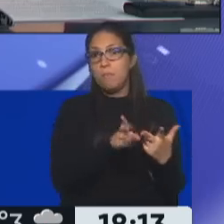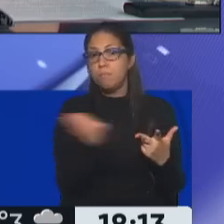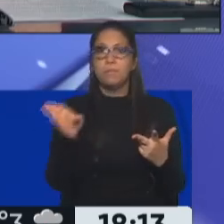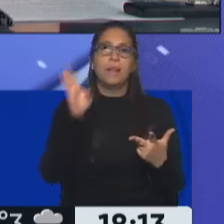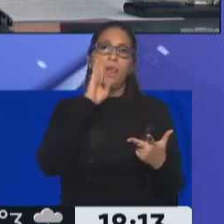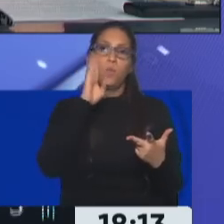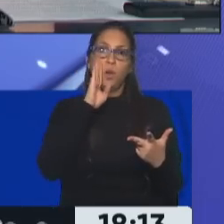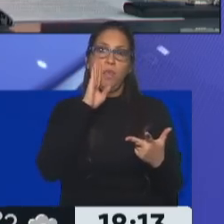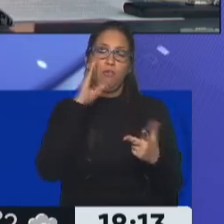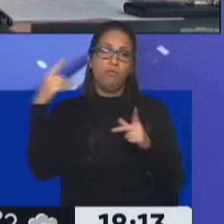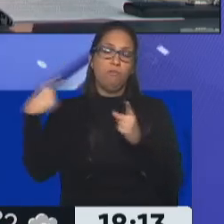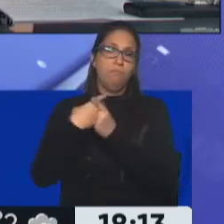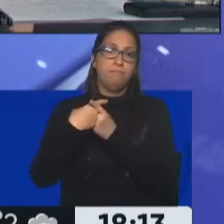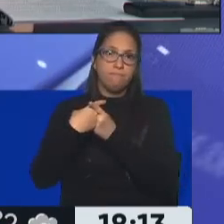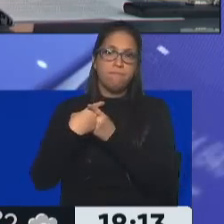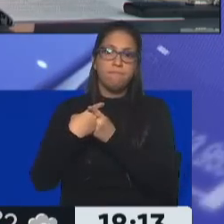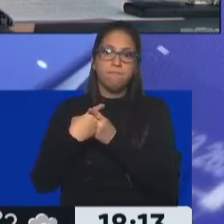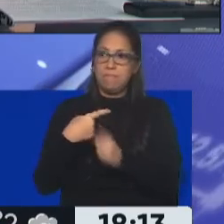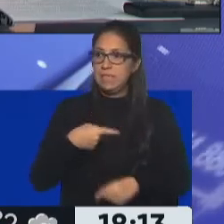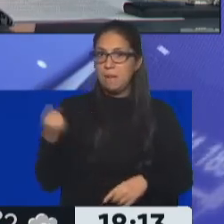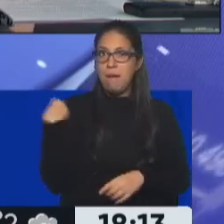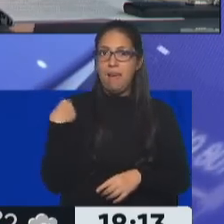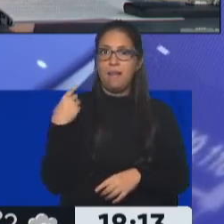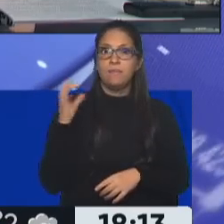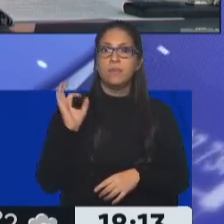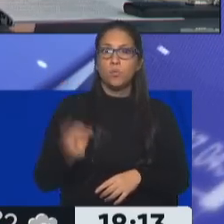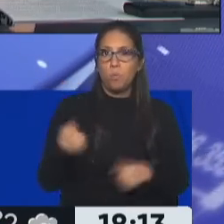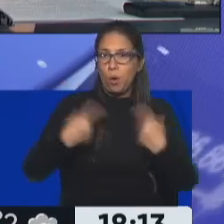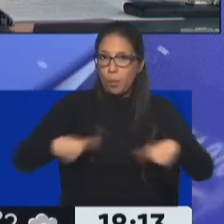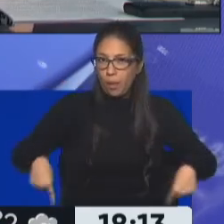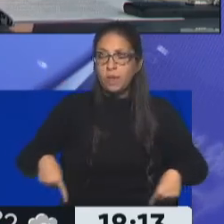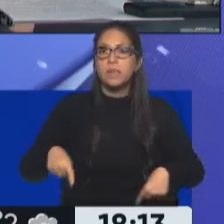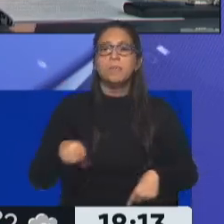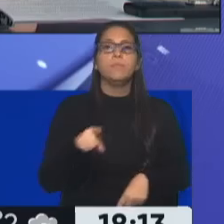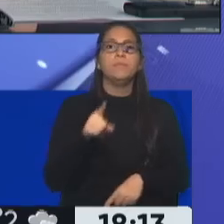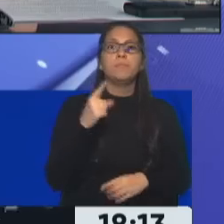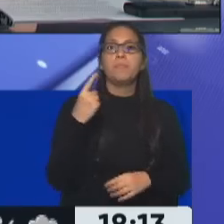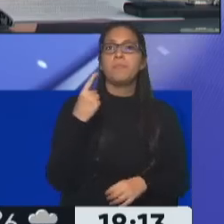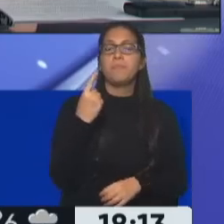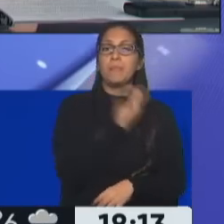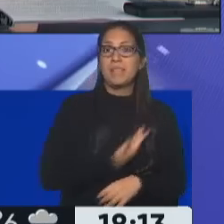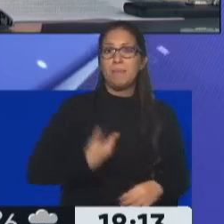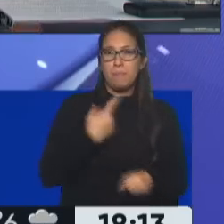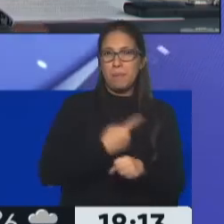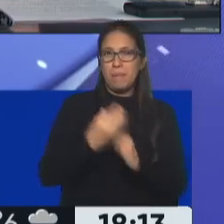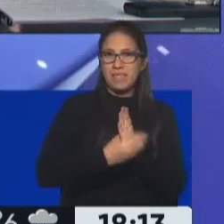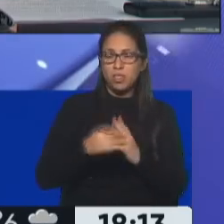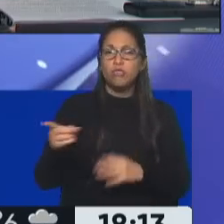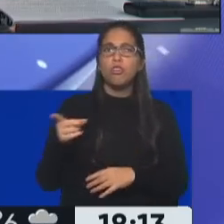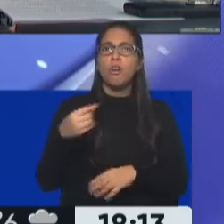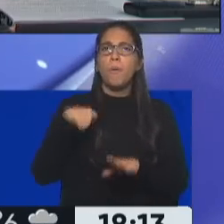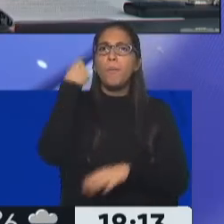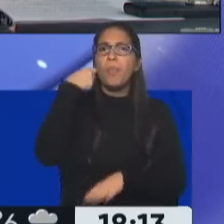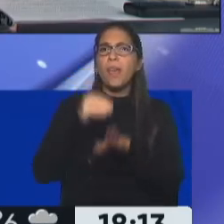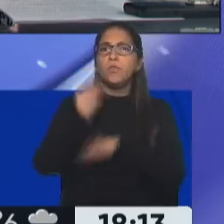Estados Unidos, que de hecho también fue noticia esta semana, porque Netanyahu publicó un video, Pablo, donde directamente